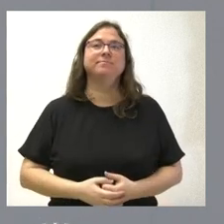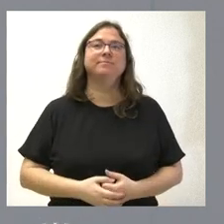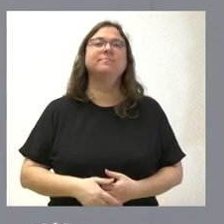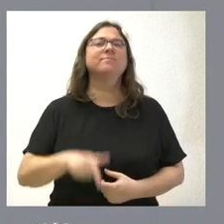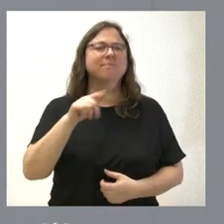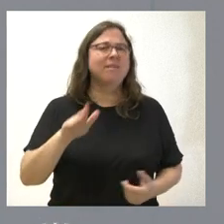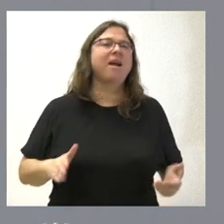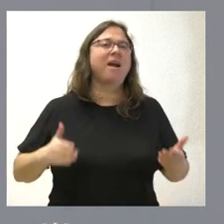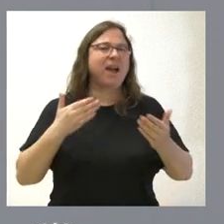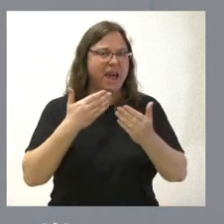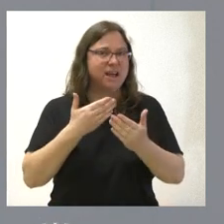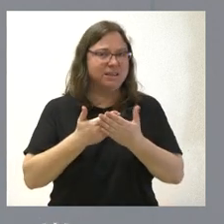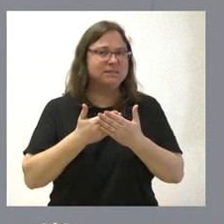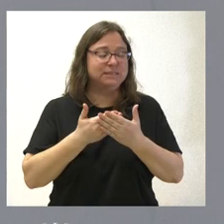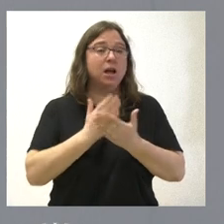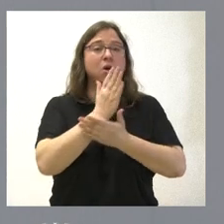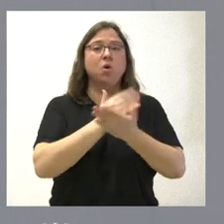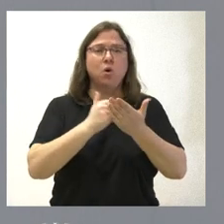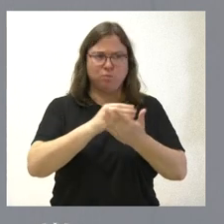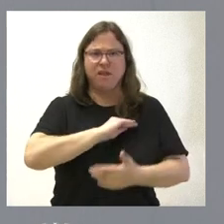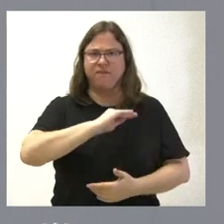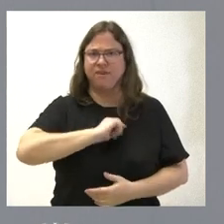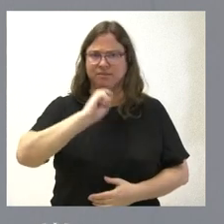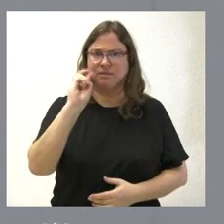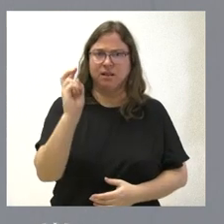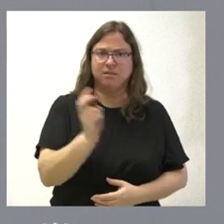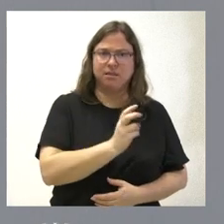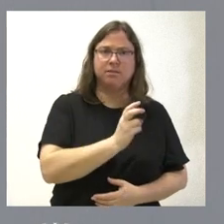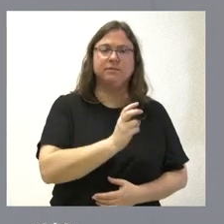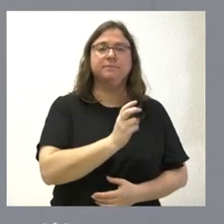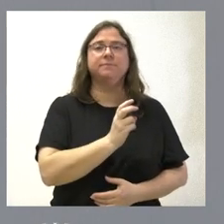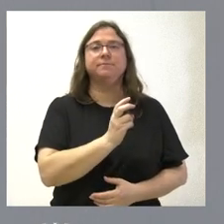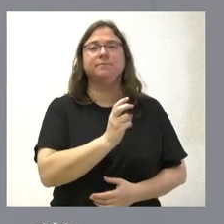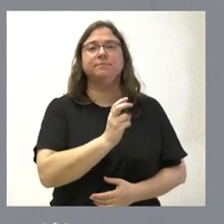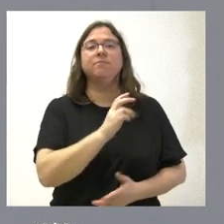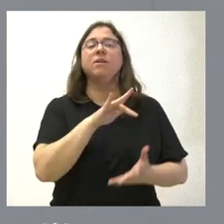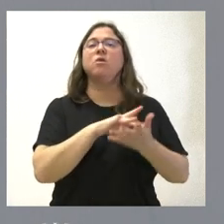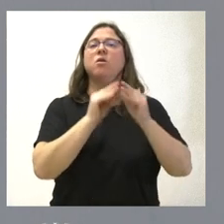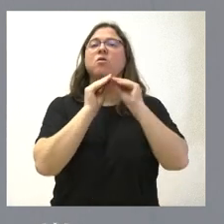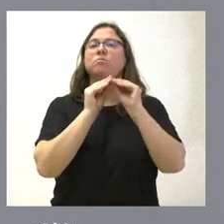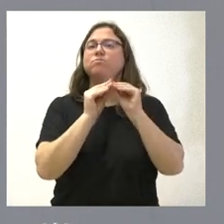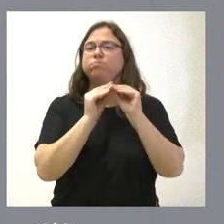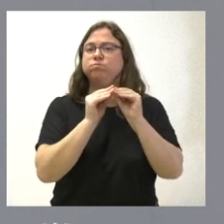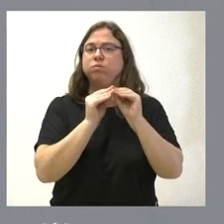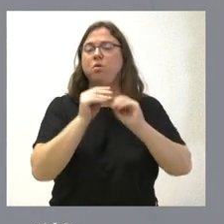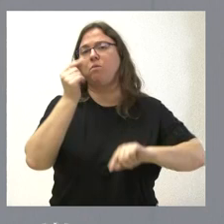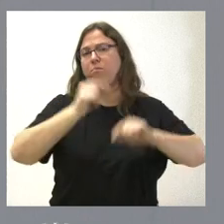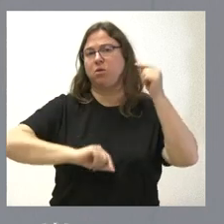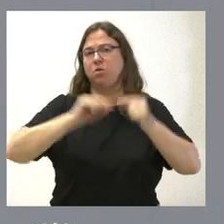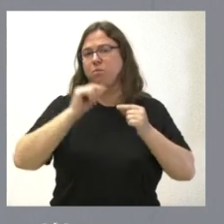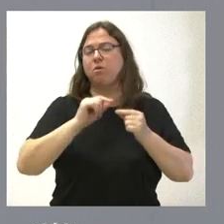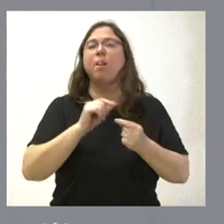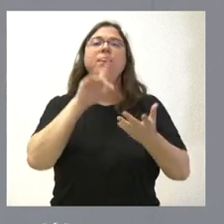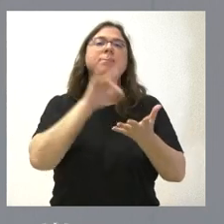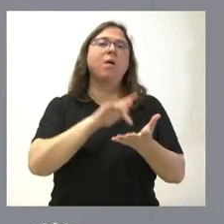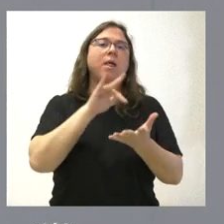incluso bastantes comunidades autónomas que llegaron a ir elaborando su presupuesto con unas previsiones de deuda